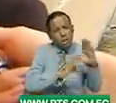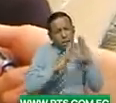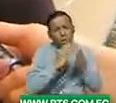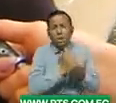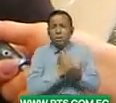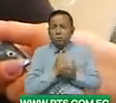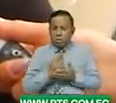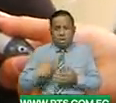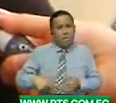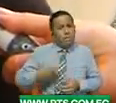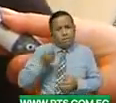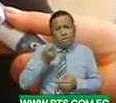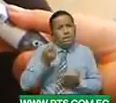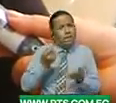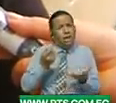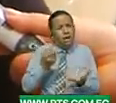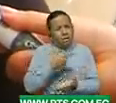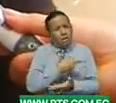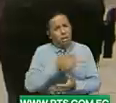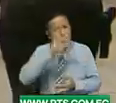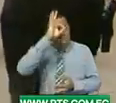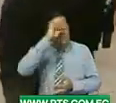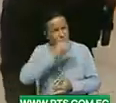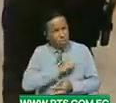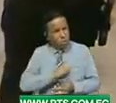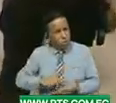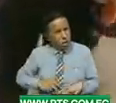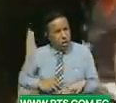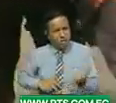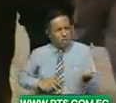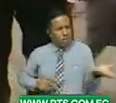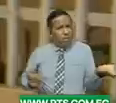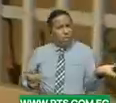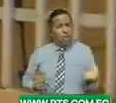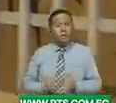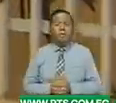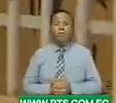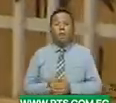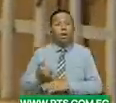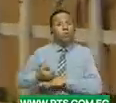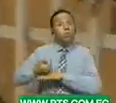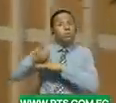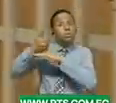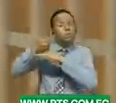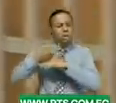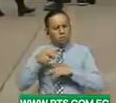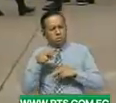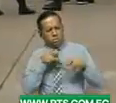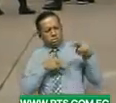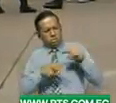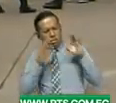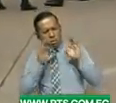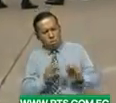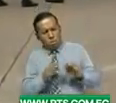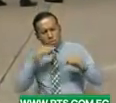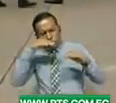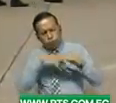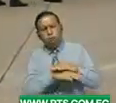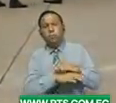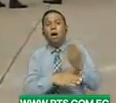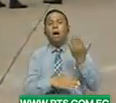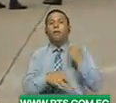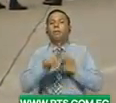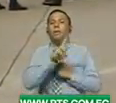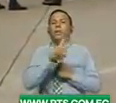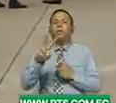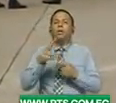para pagar, si no es fuera clínica o particular. Esto hizo que las autoridades tomen acciones inmediatas. Por ello, el pasado 22 de